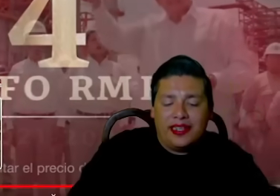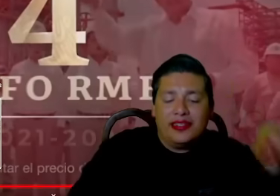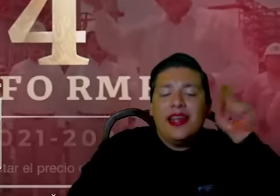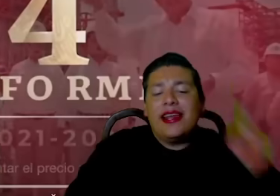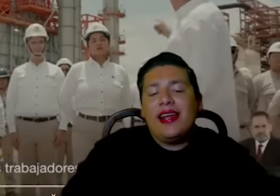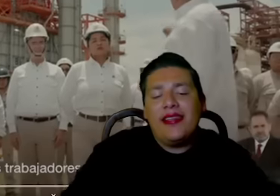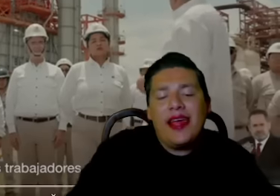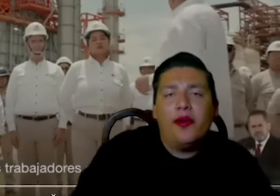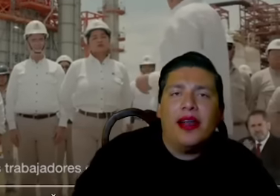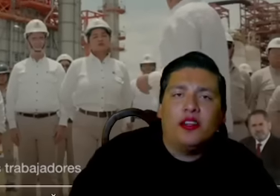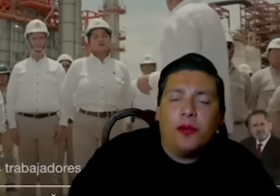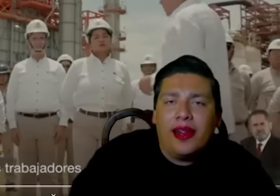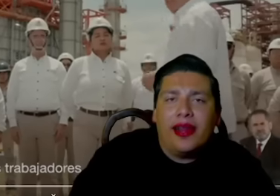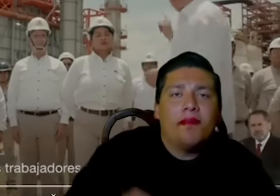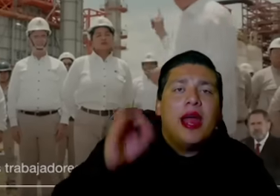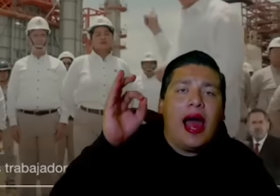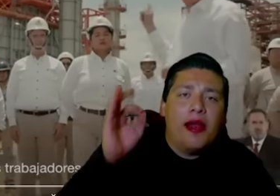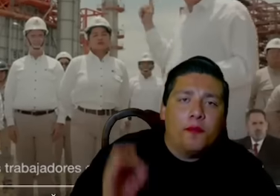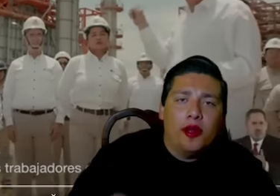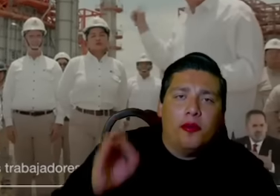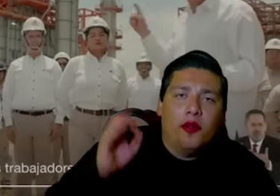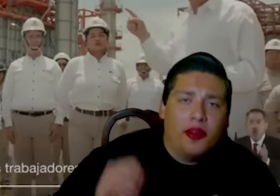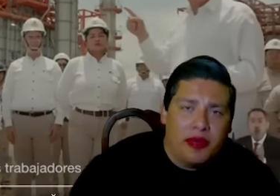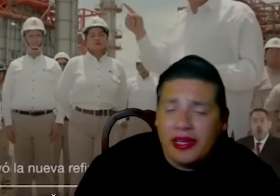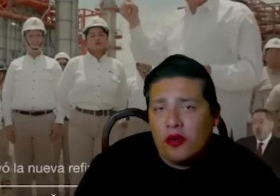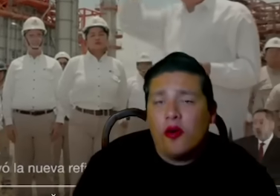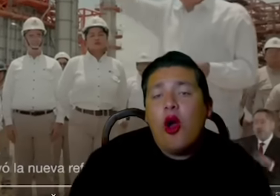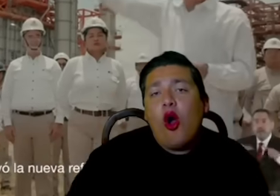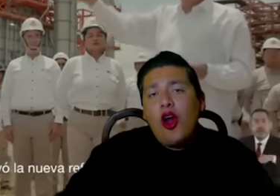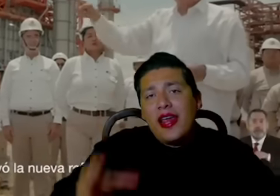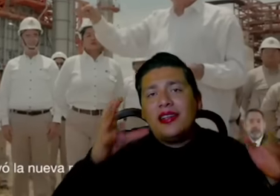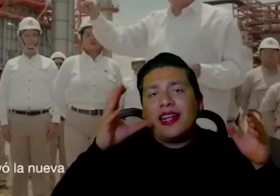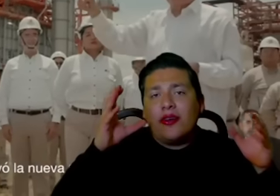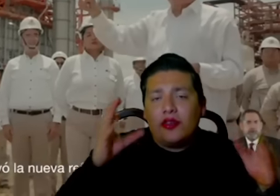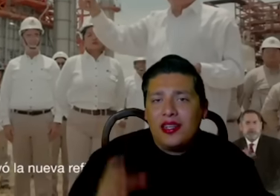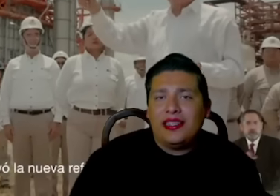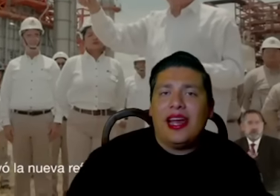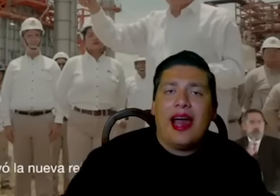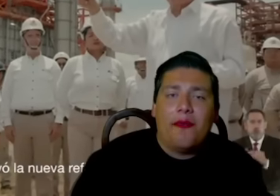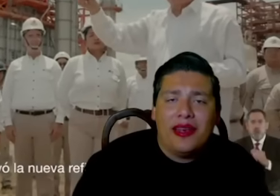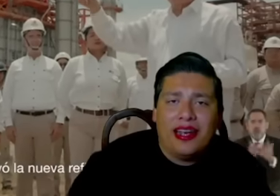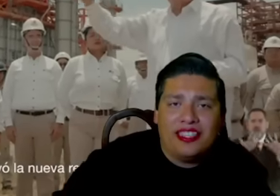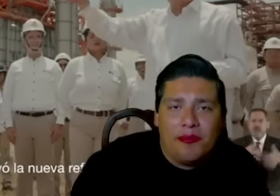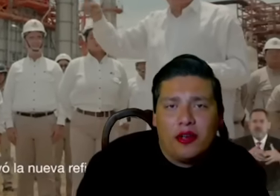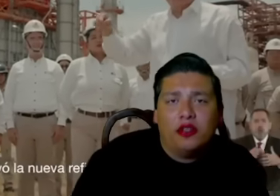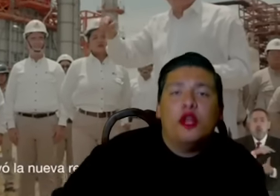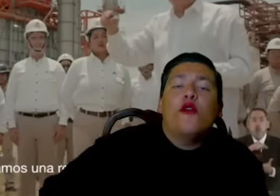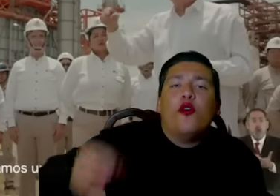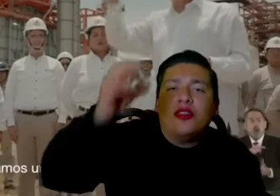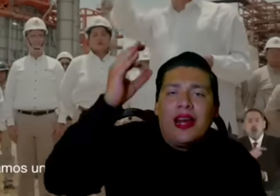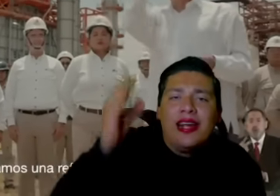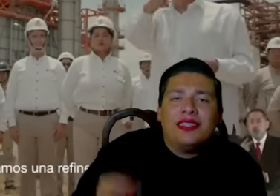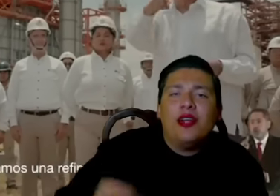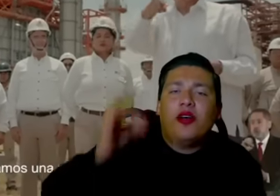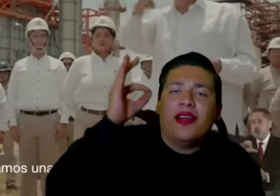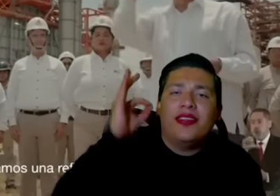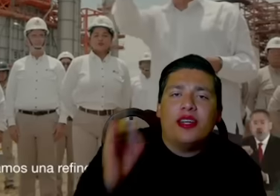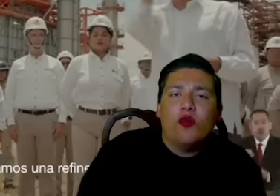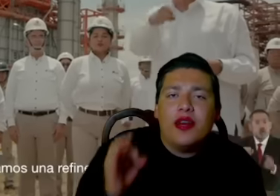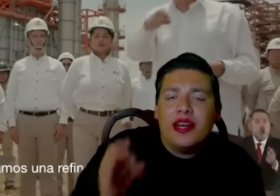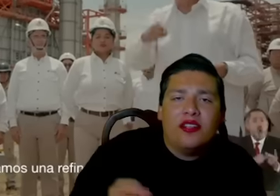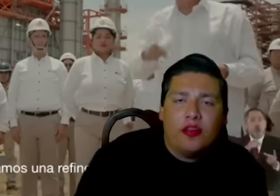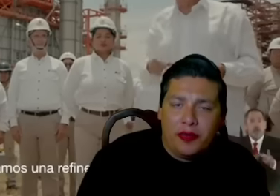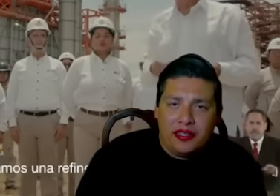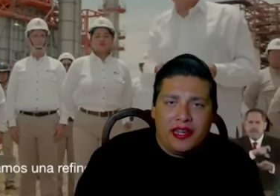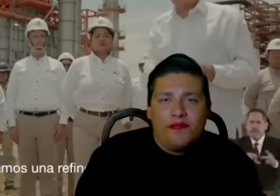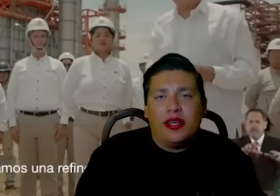sus intereses y le dieron la espalda al pueblo de México. Hoy esta noticia, amiga y amigos, fortalece lo que